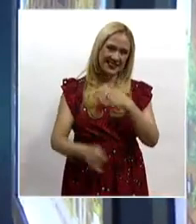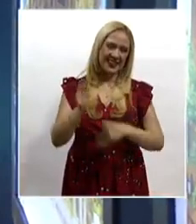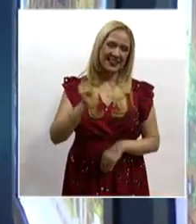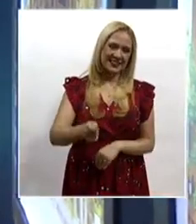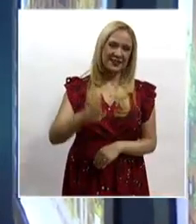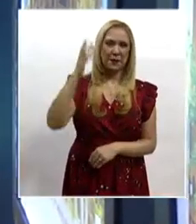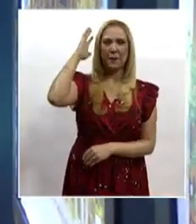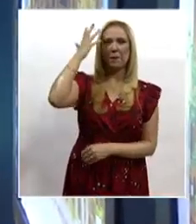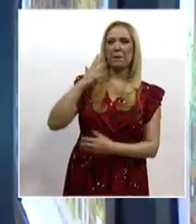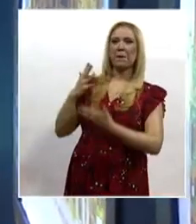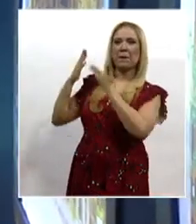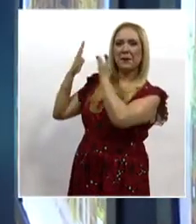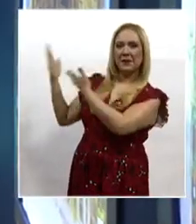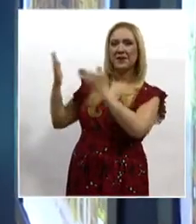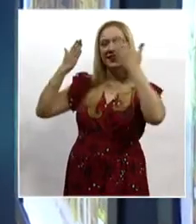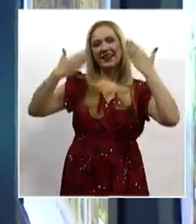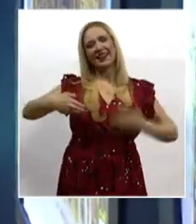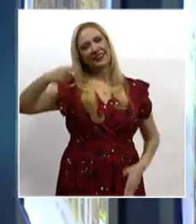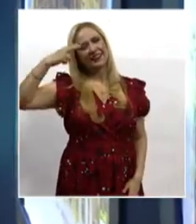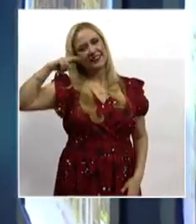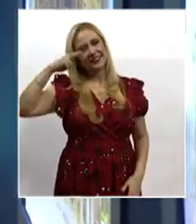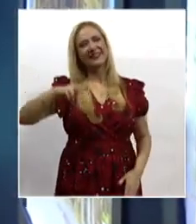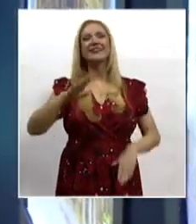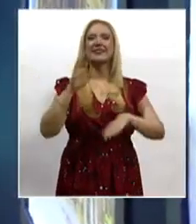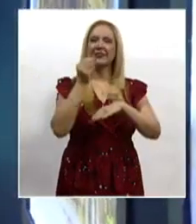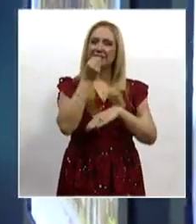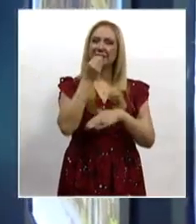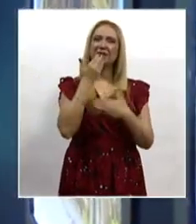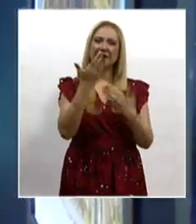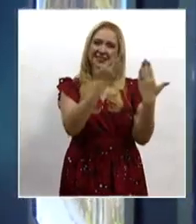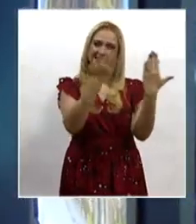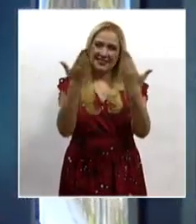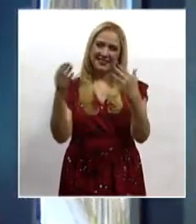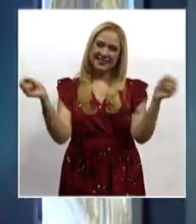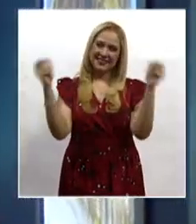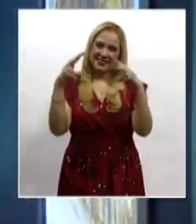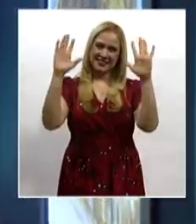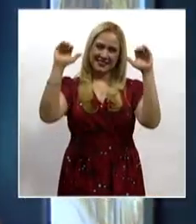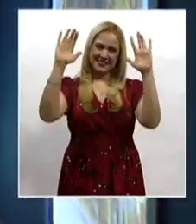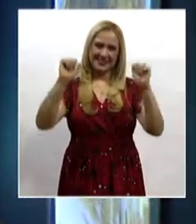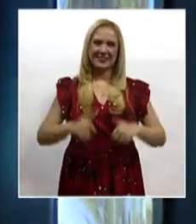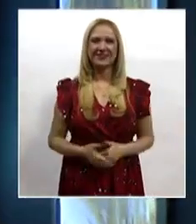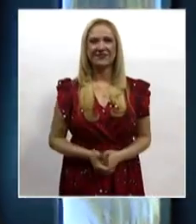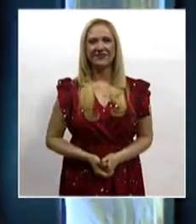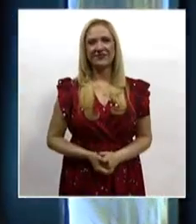esta emisión. Soy Lorena Sánchez Cabrera y le deseo que siga disfrutando su tarde de miércoles. Hasta pronto.